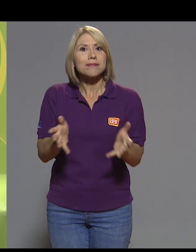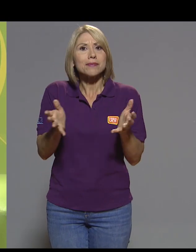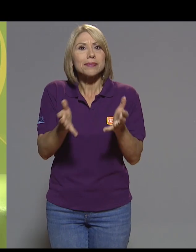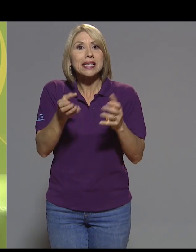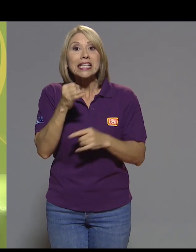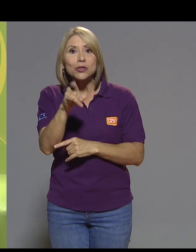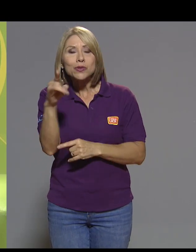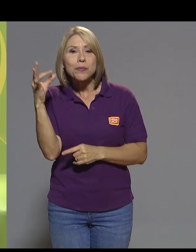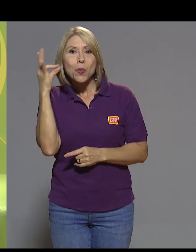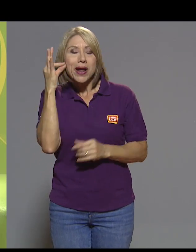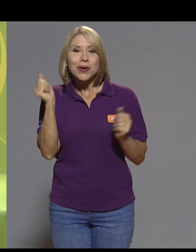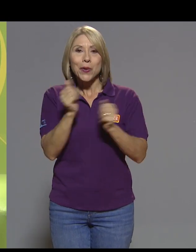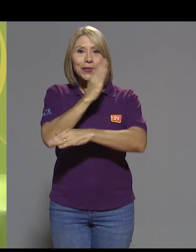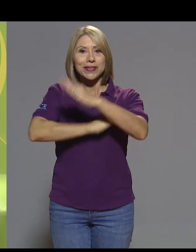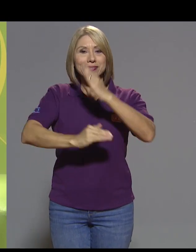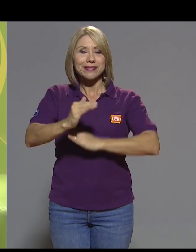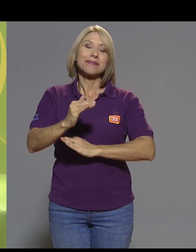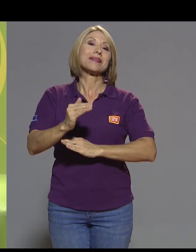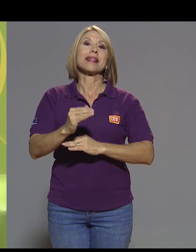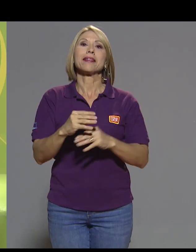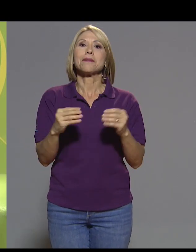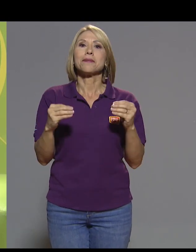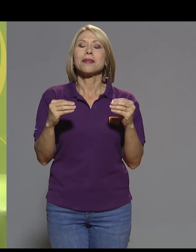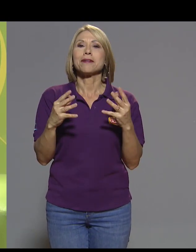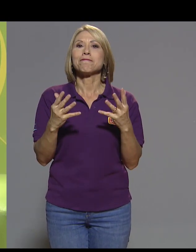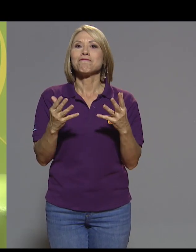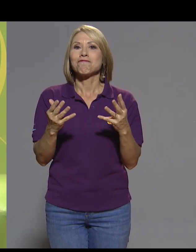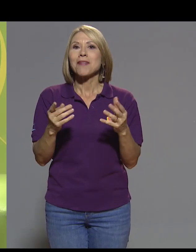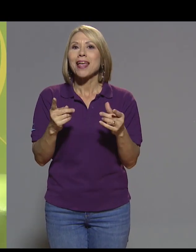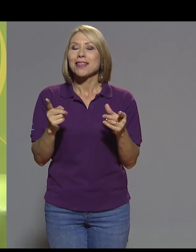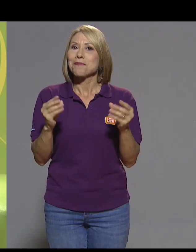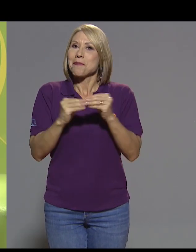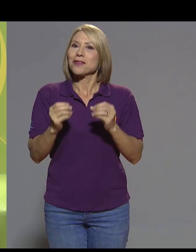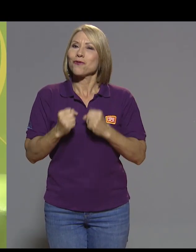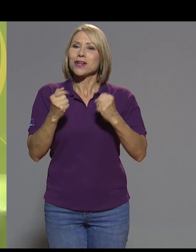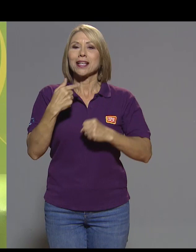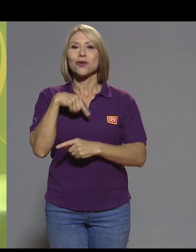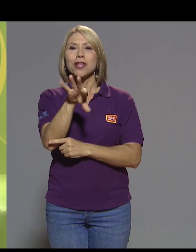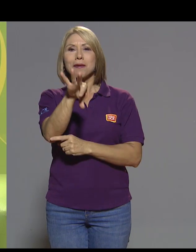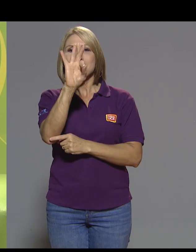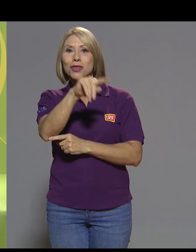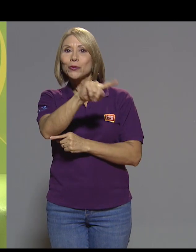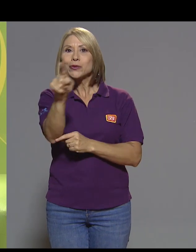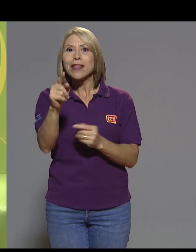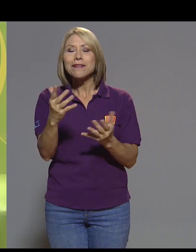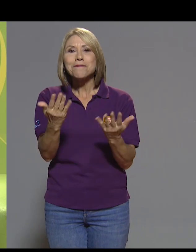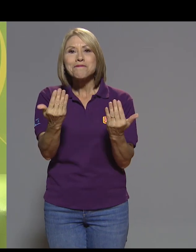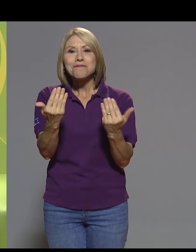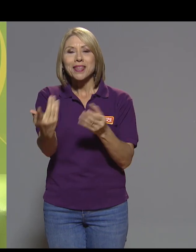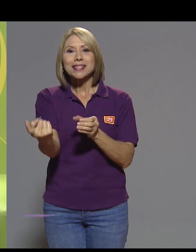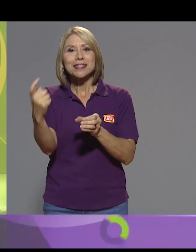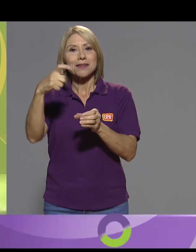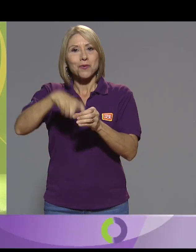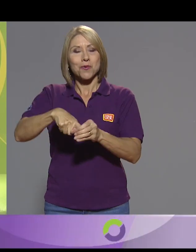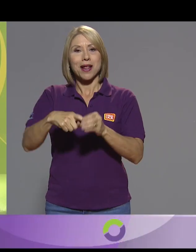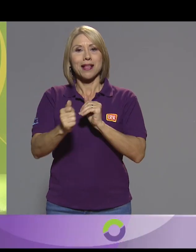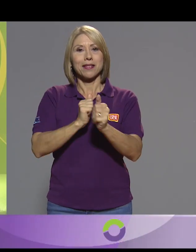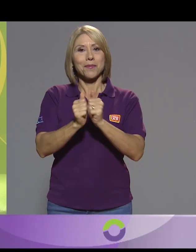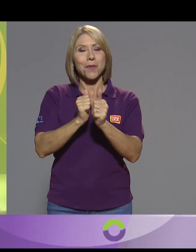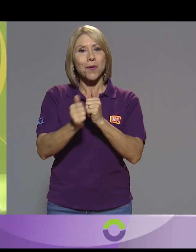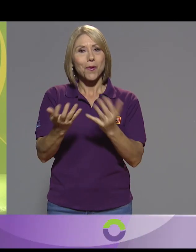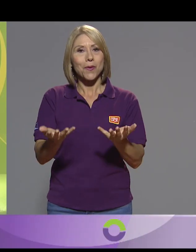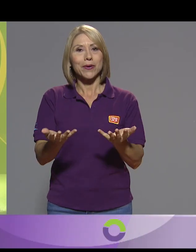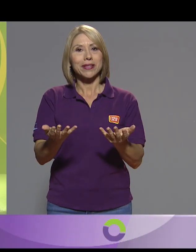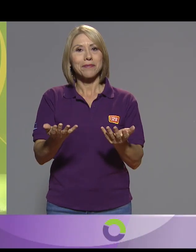si es mujer con discapacidad todavía con más fuerza le invito a que se unan a la práctica del deporte y como vemos